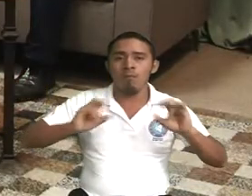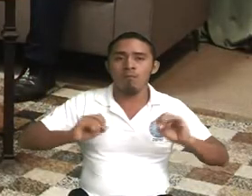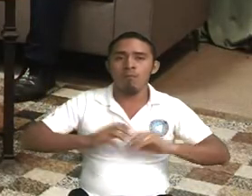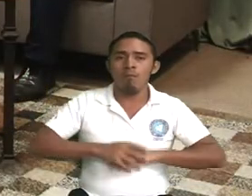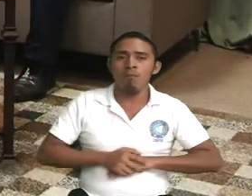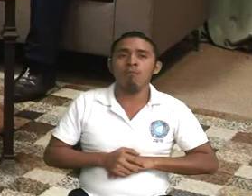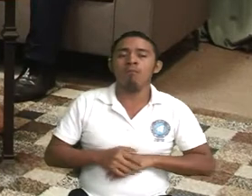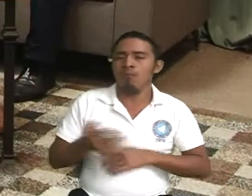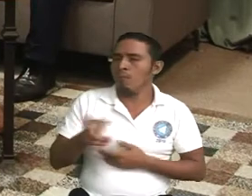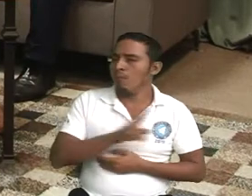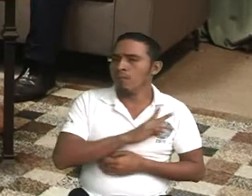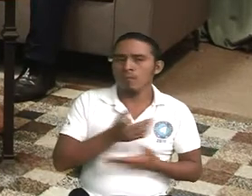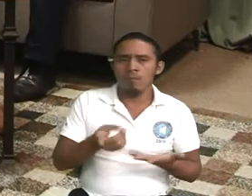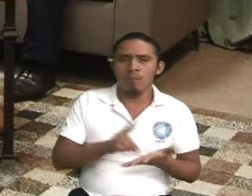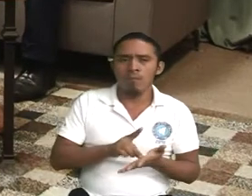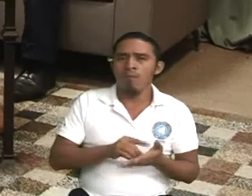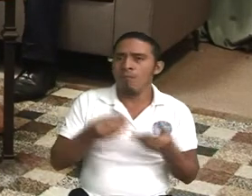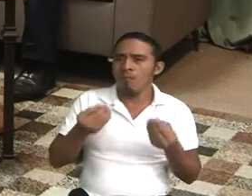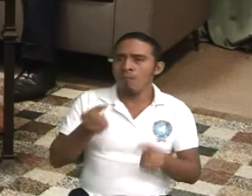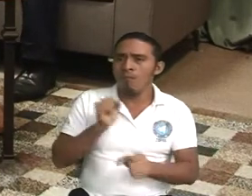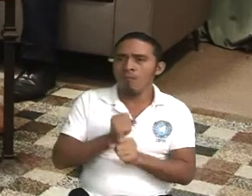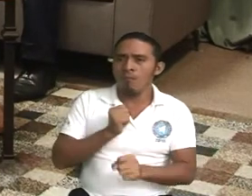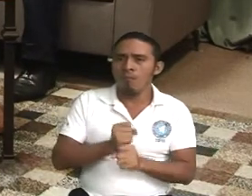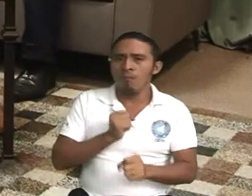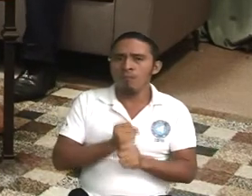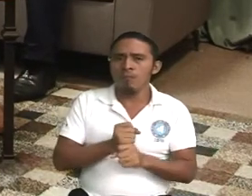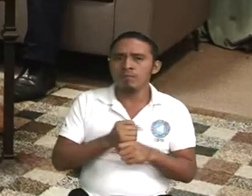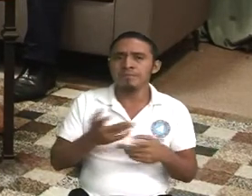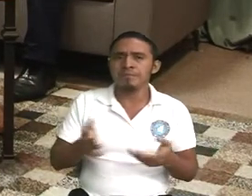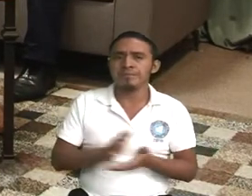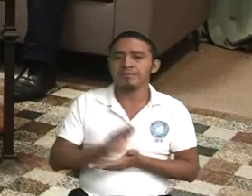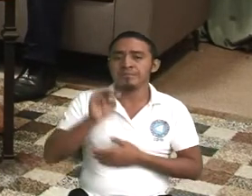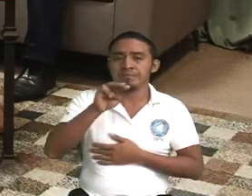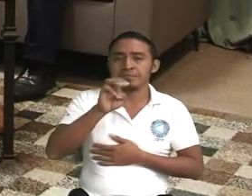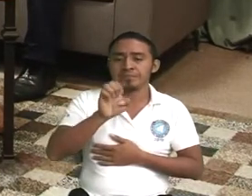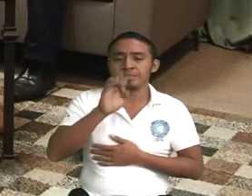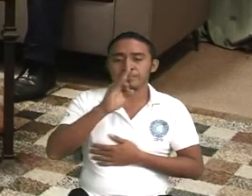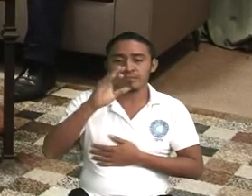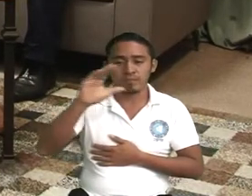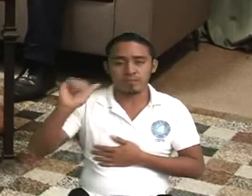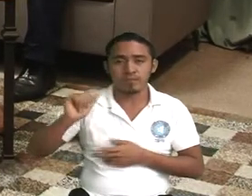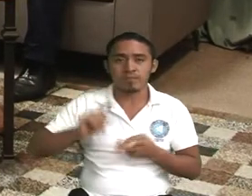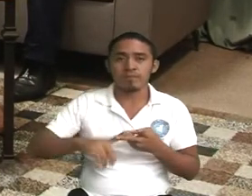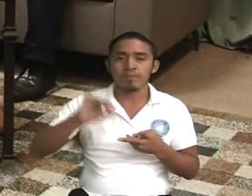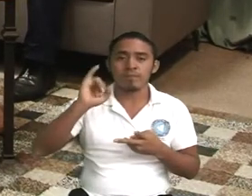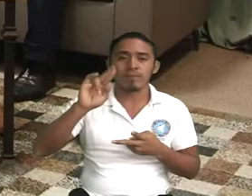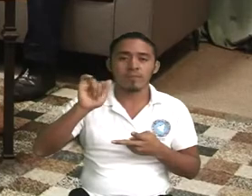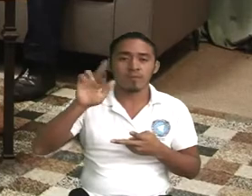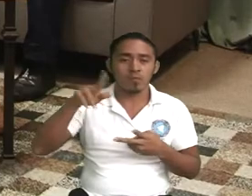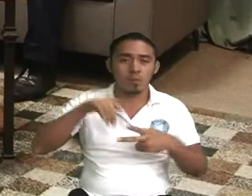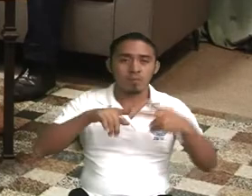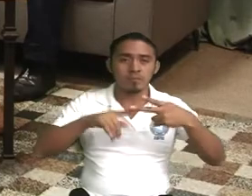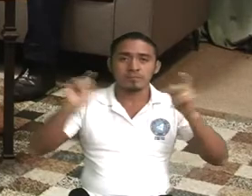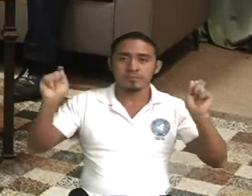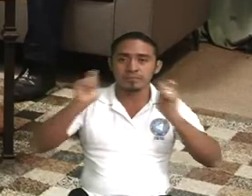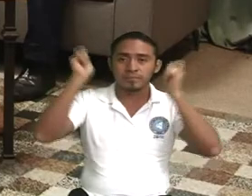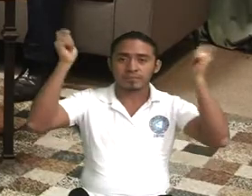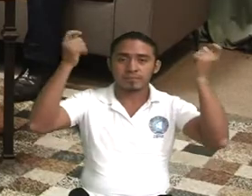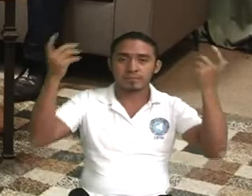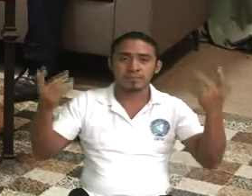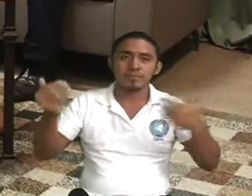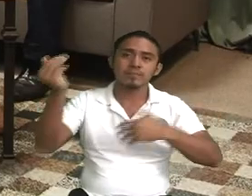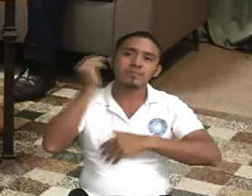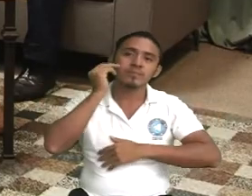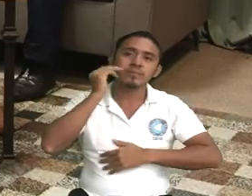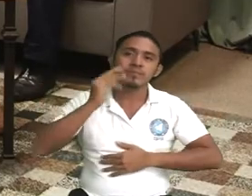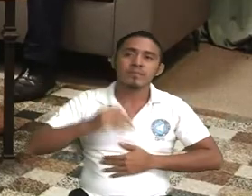Y sin duda alguna, mucho trabajo también de parte del MEFCA, de parte del INTUR, de cara a festejar a la